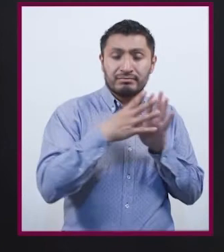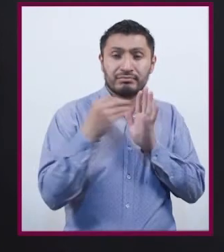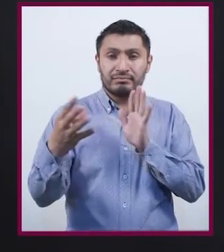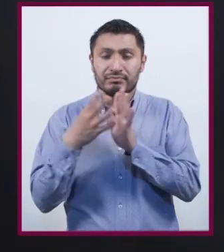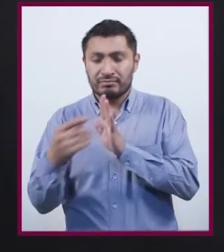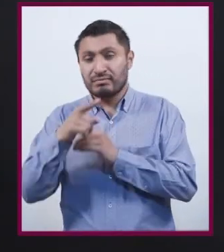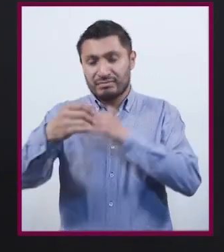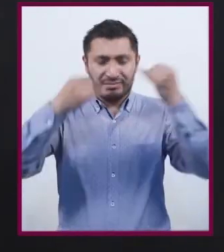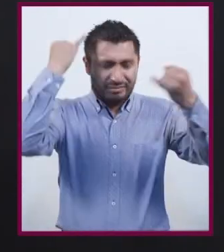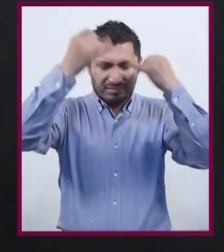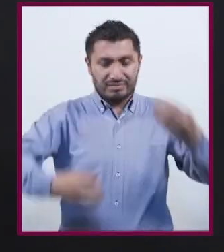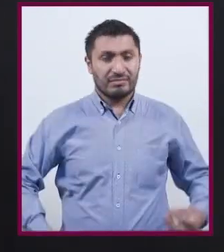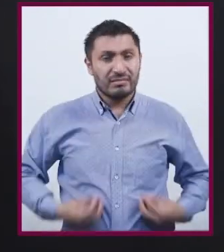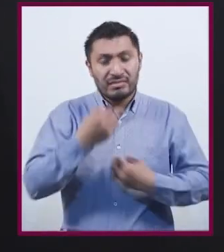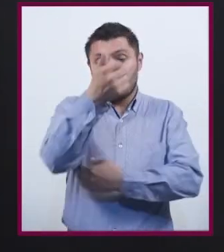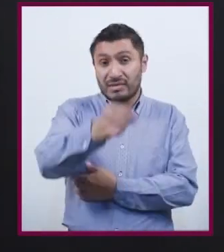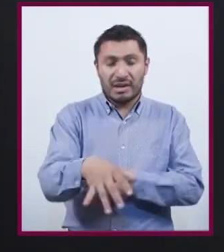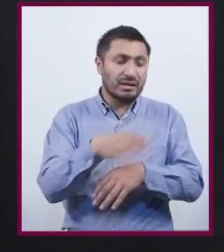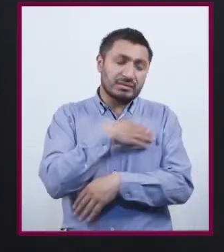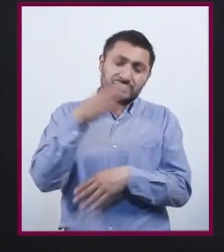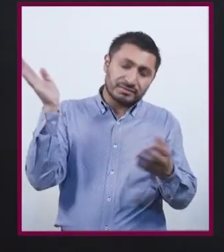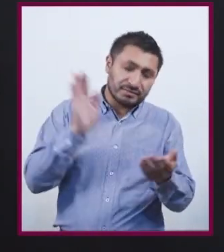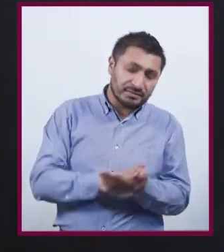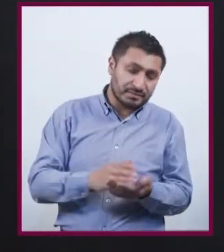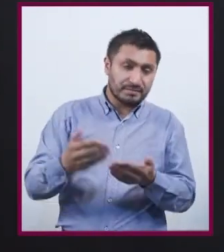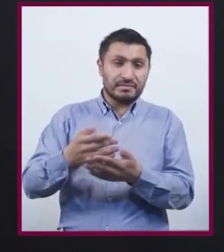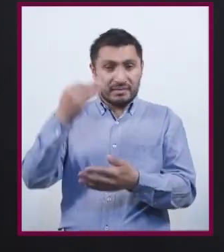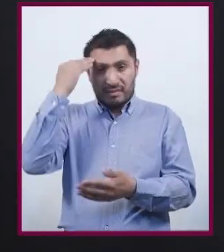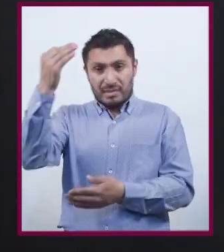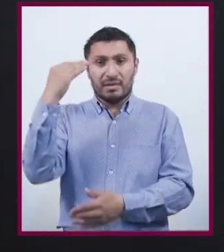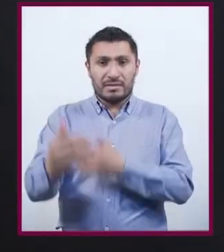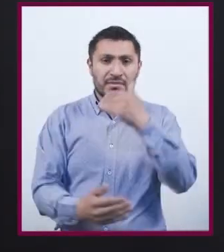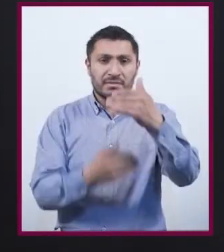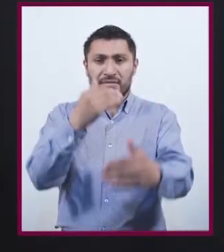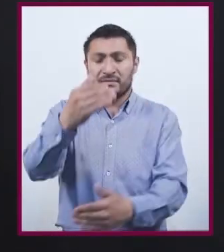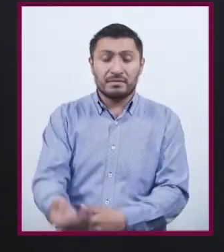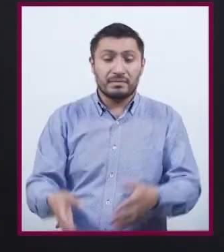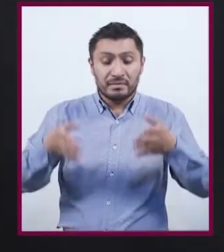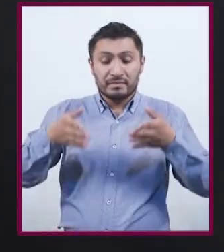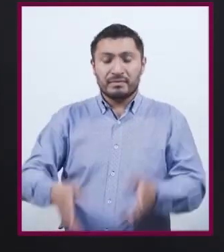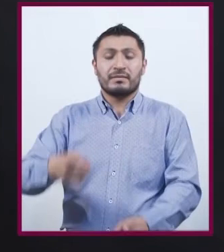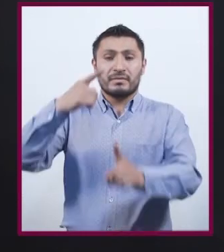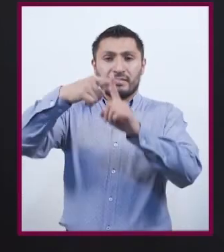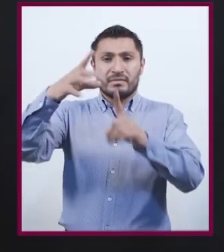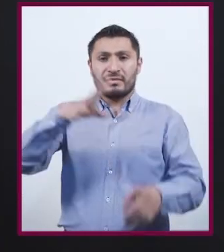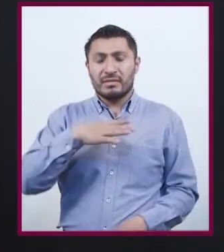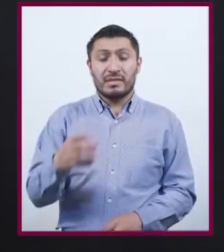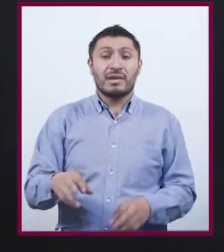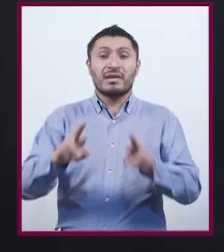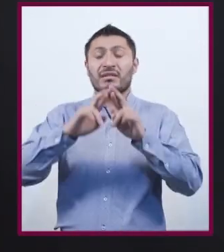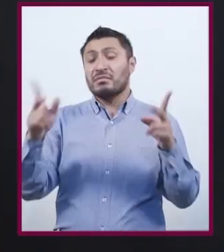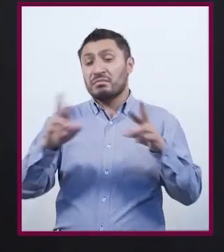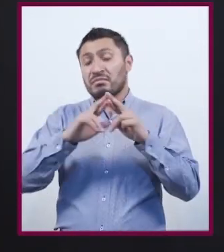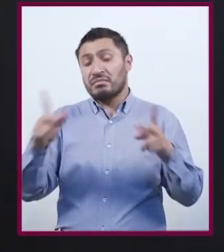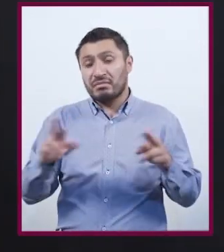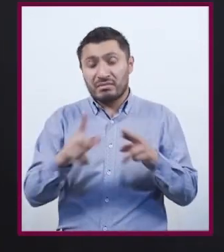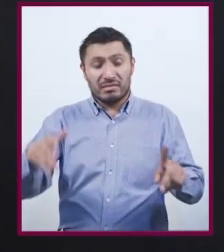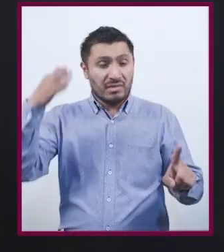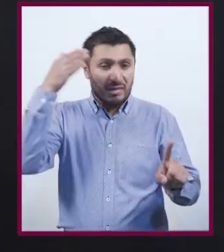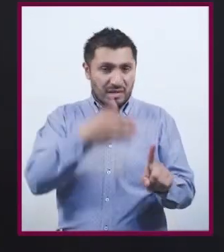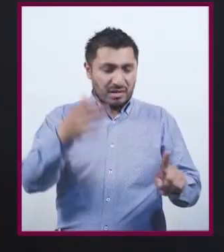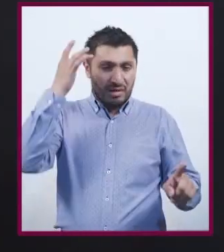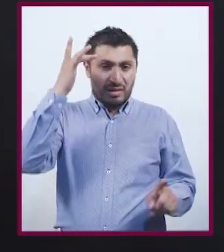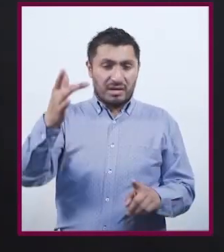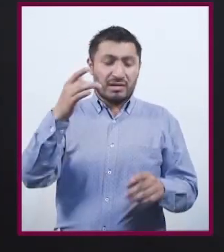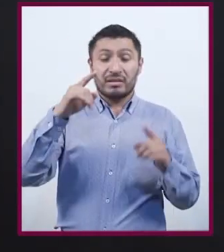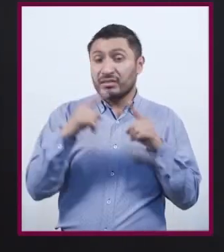así? Y bueno, con el paso del tiempo, los cementerios tuvieron cierta ruptura con el sentido sagrado de la iglesia y